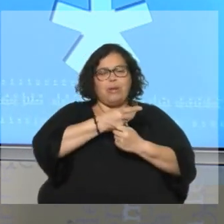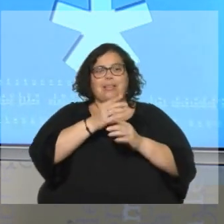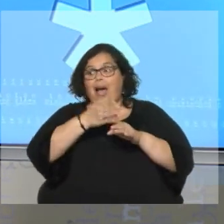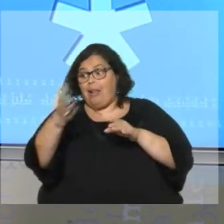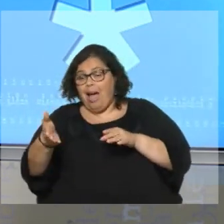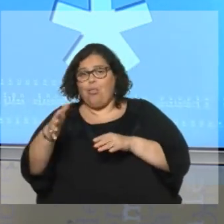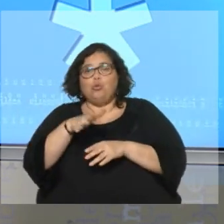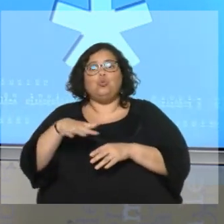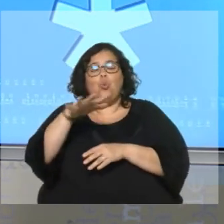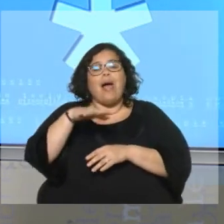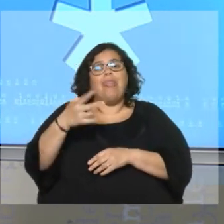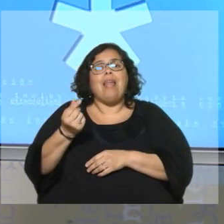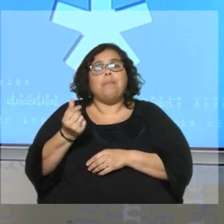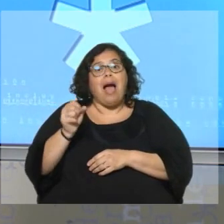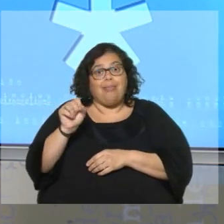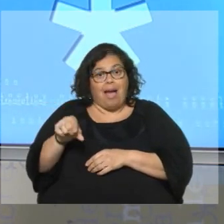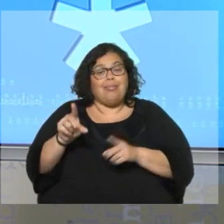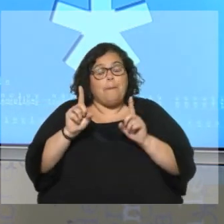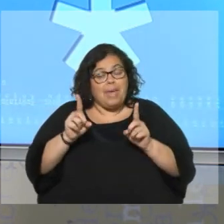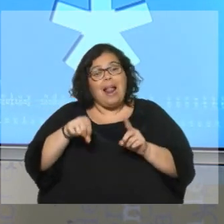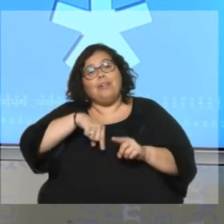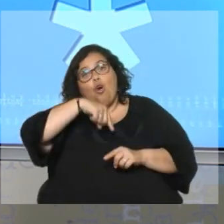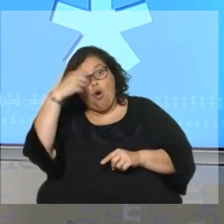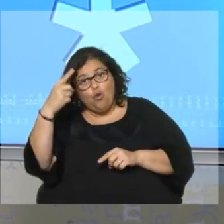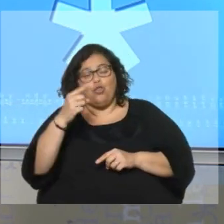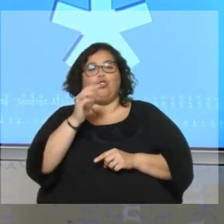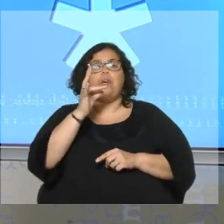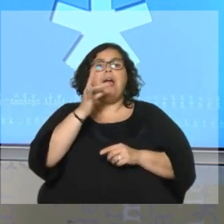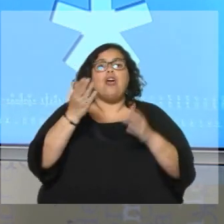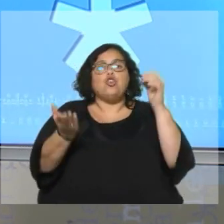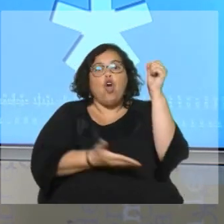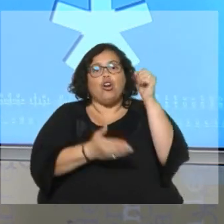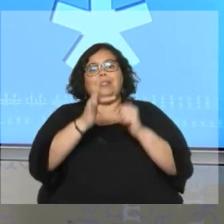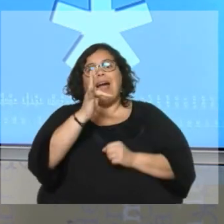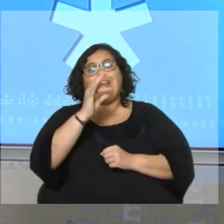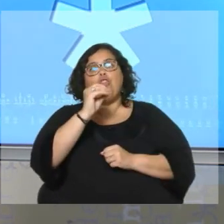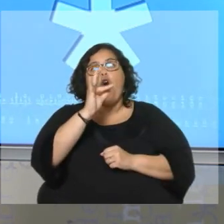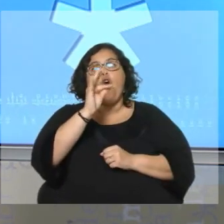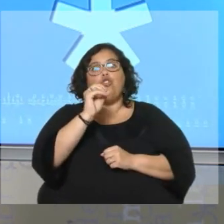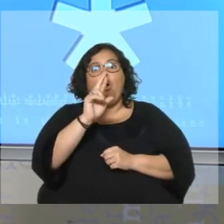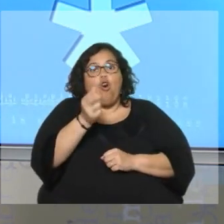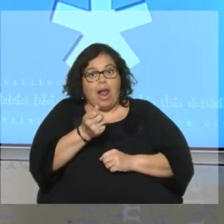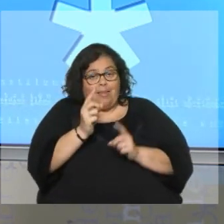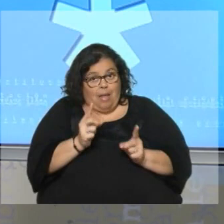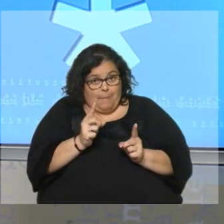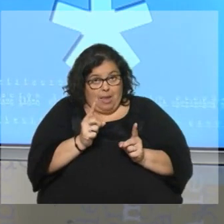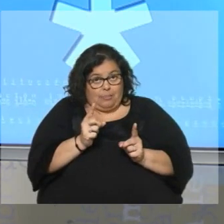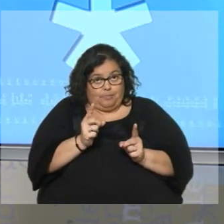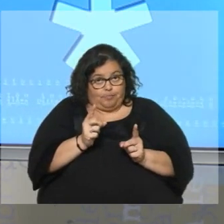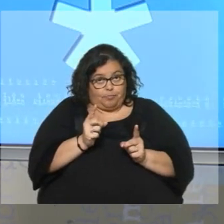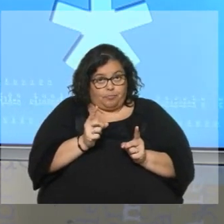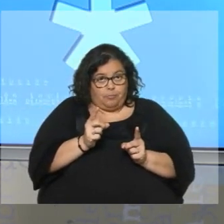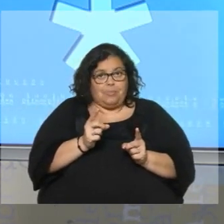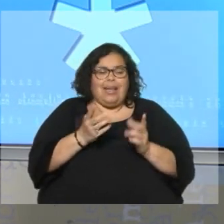Ciudad del Plata. Por esa zona también están los totoreros que cortan la totora, que crece junto a los juncos. Bueno, junto a los juncos no, en realidad